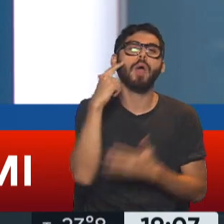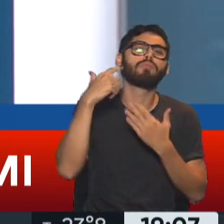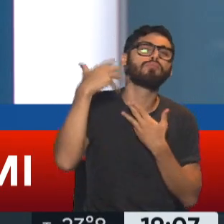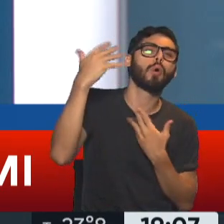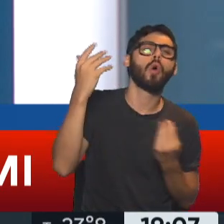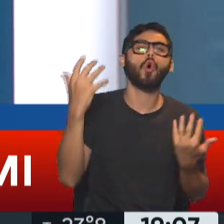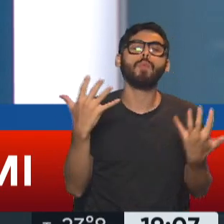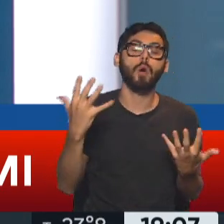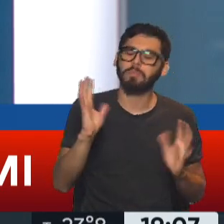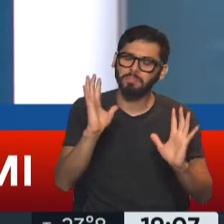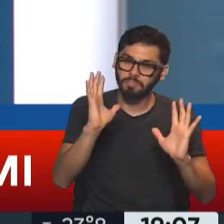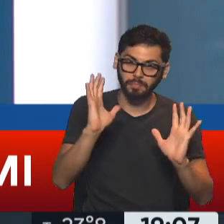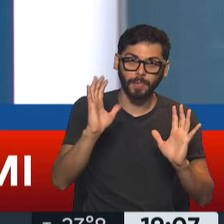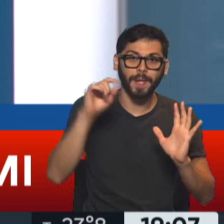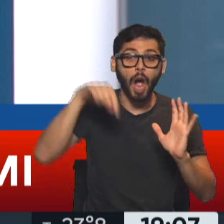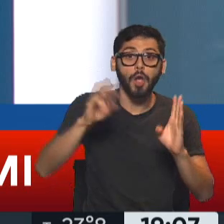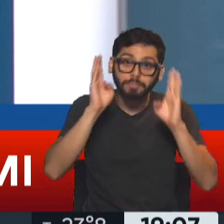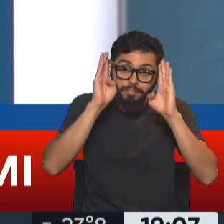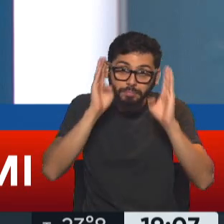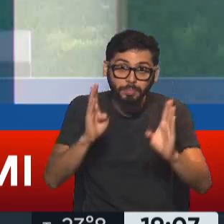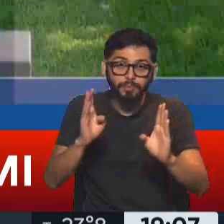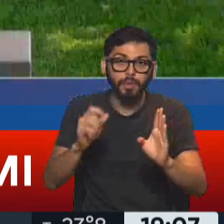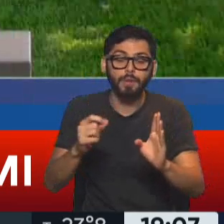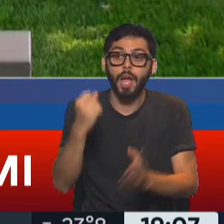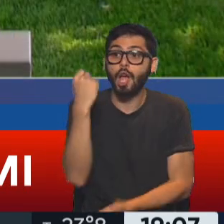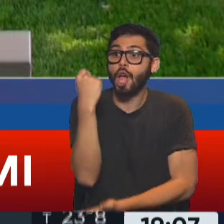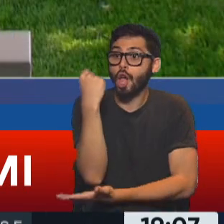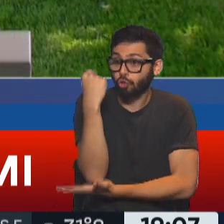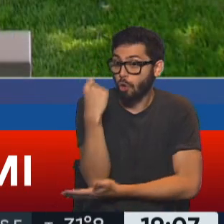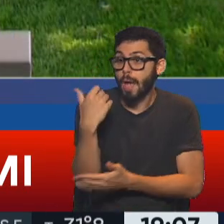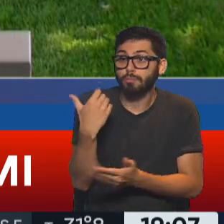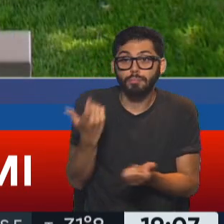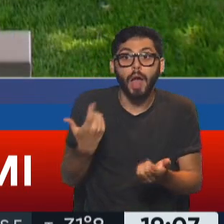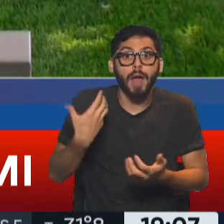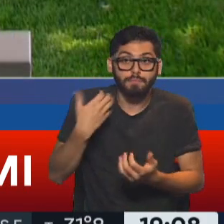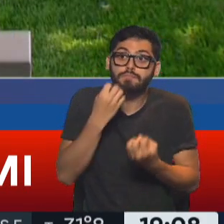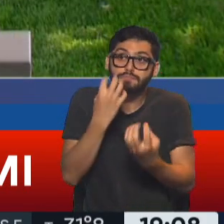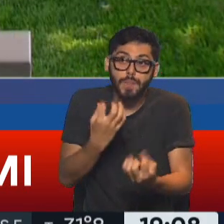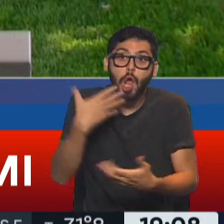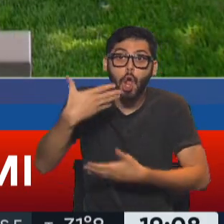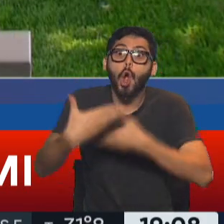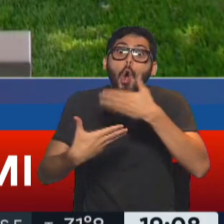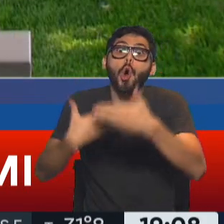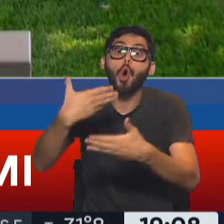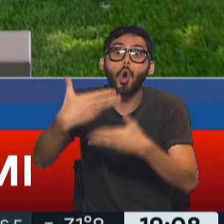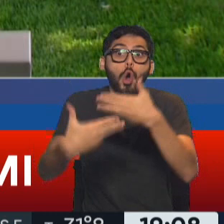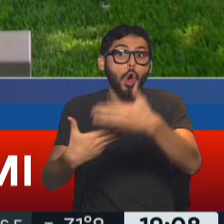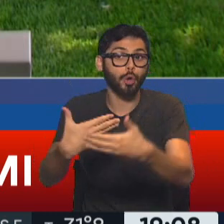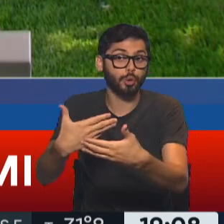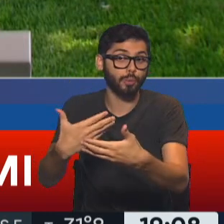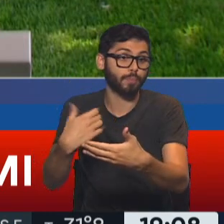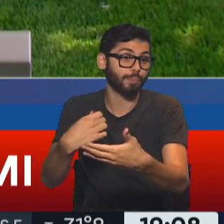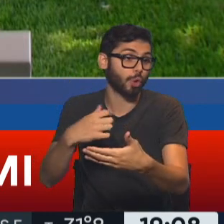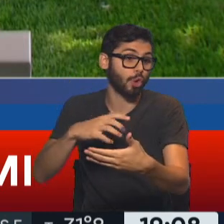que estuvimos viviendo, y estamos ante el desafío de una recuperación económica y hacerlo dentro de este marco que